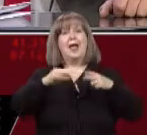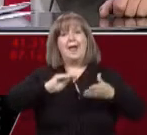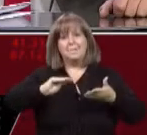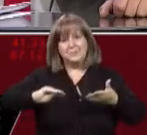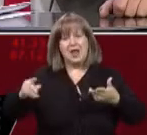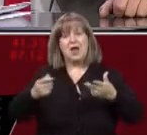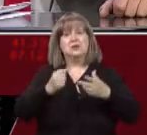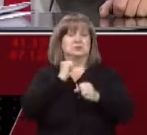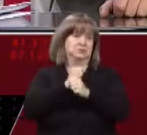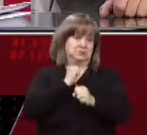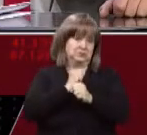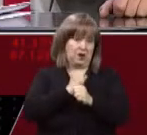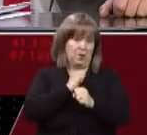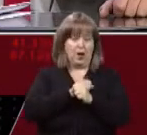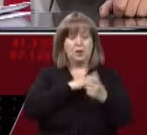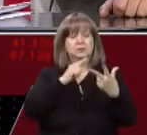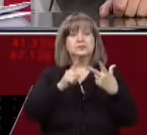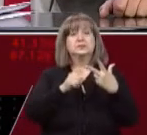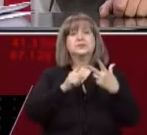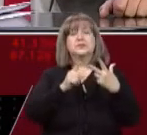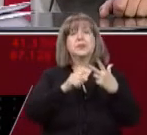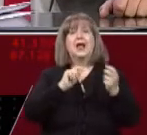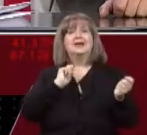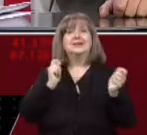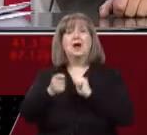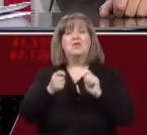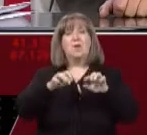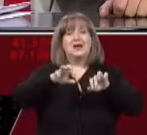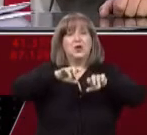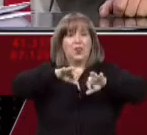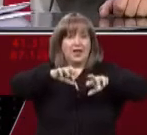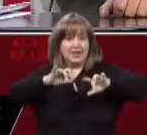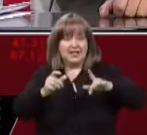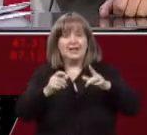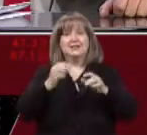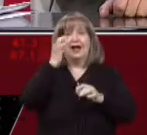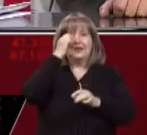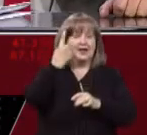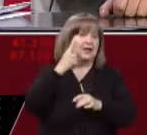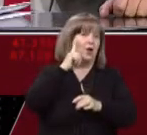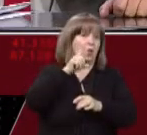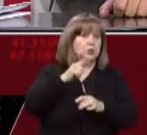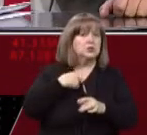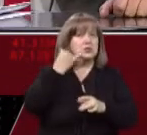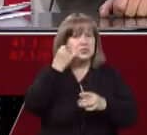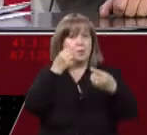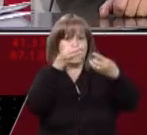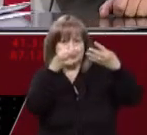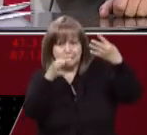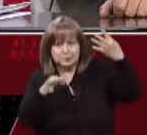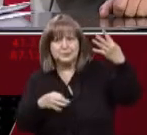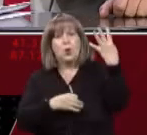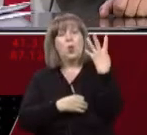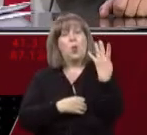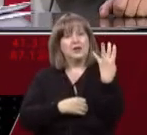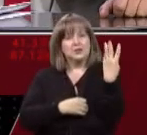empleo o matriz productiva de la provincia y transformación digital. El 31 de julio terminamos con el diagnóstico y estamos trabajando